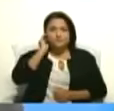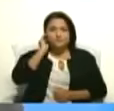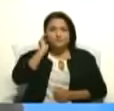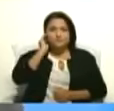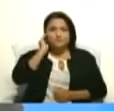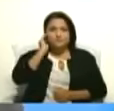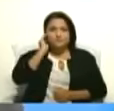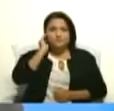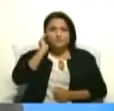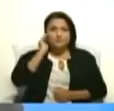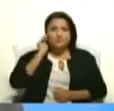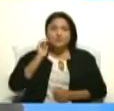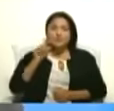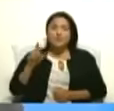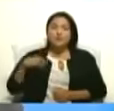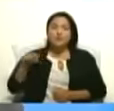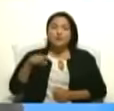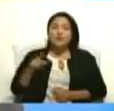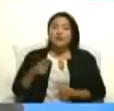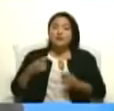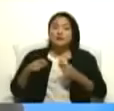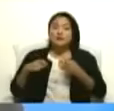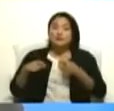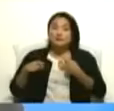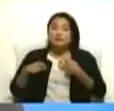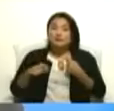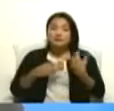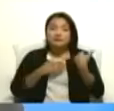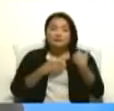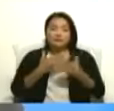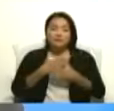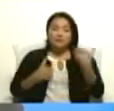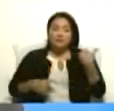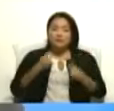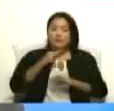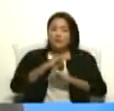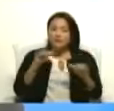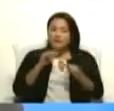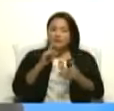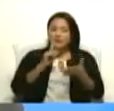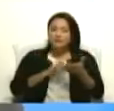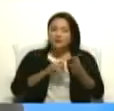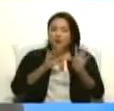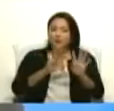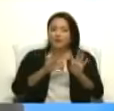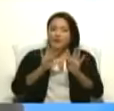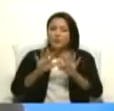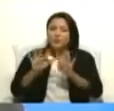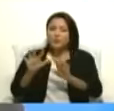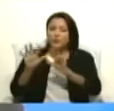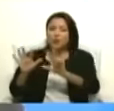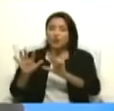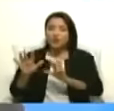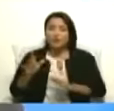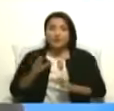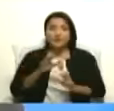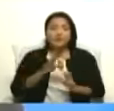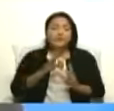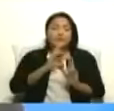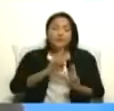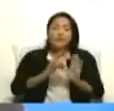ostentaban el poder a través de estos títeres que fueron presidentes hasta el año 90 o los resultados electorales